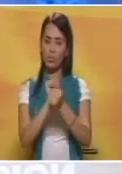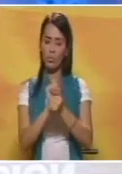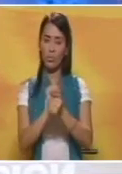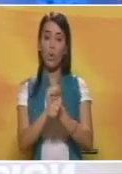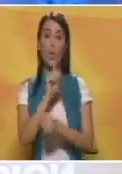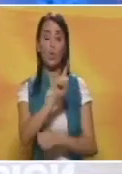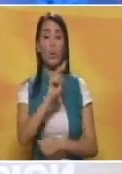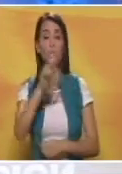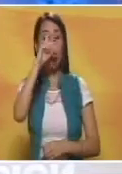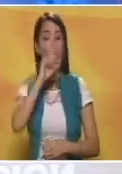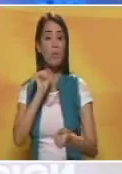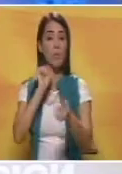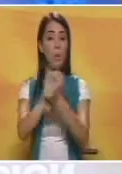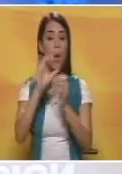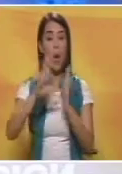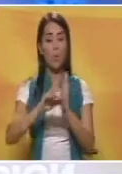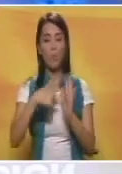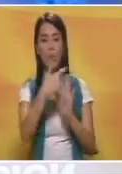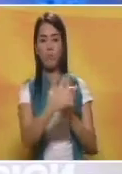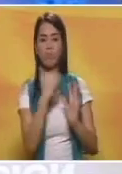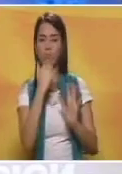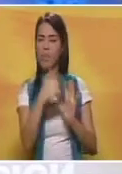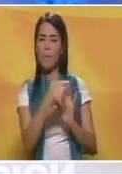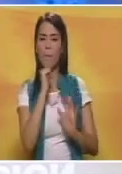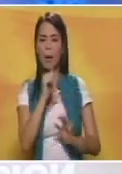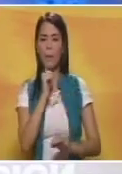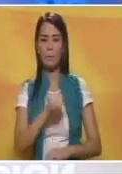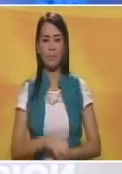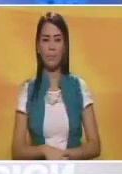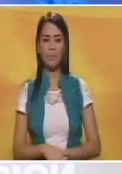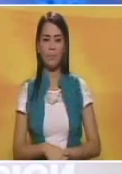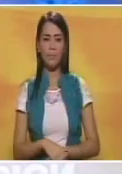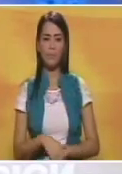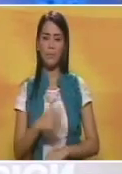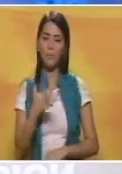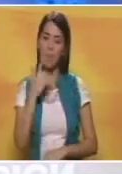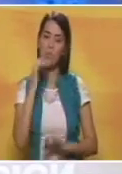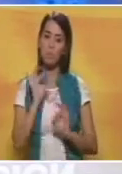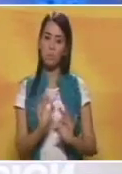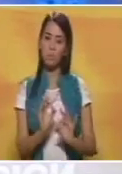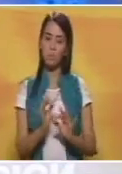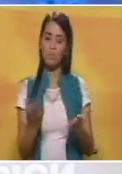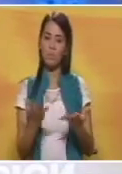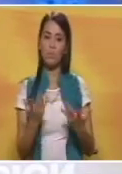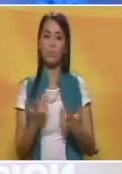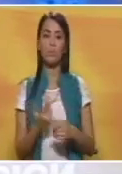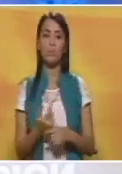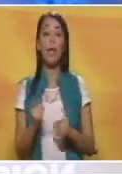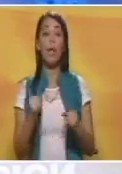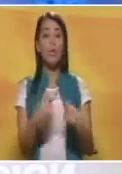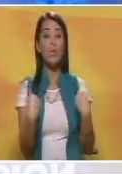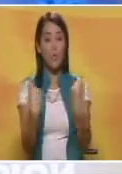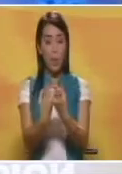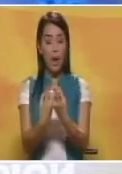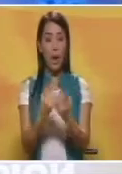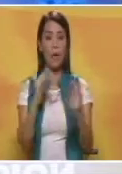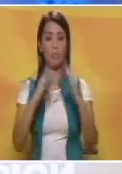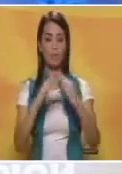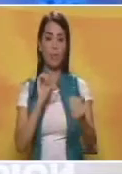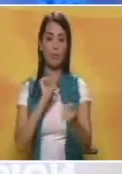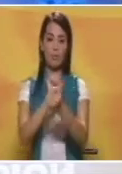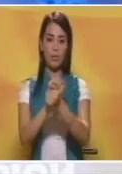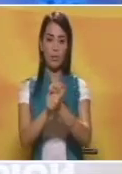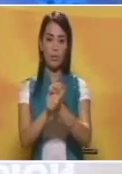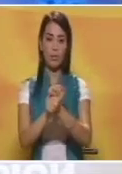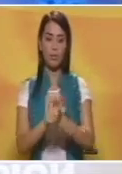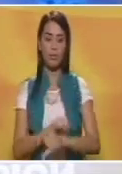de cárcel por corrupción pidió a la corte suprema que al menos le conceda la prisión domiciliaria en caso de que no sea liberado